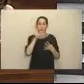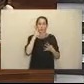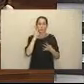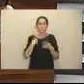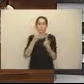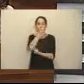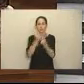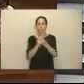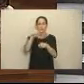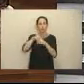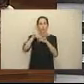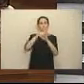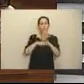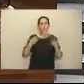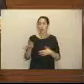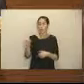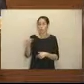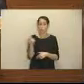ese presupuesto que lo que usted dijo ayer.